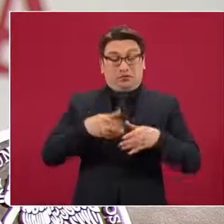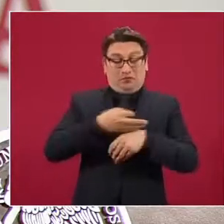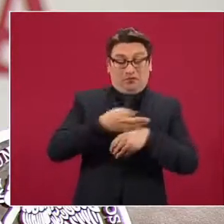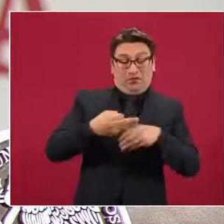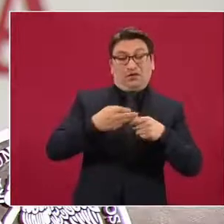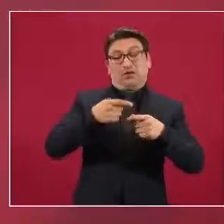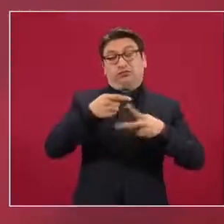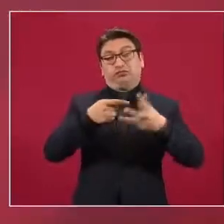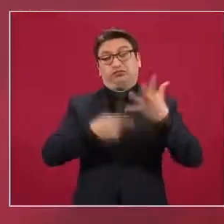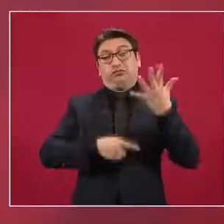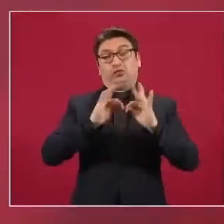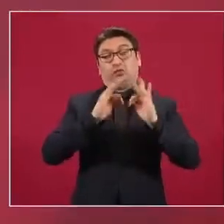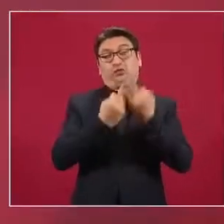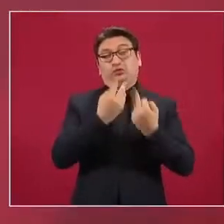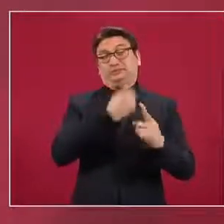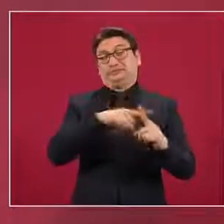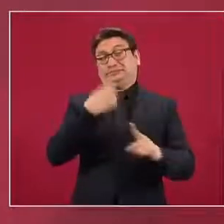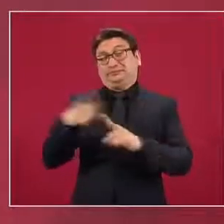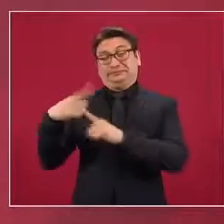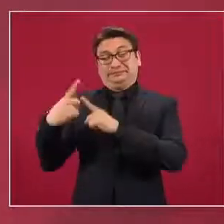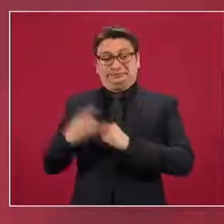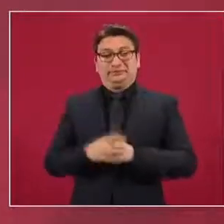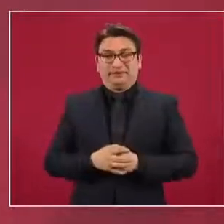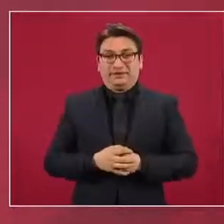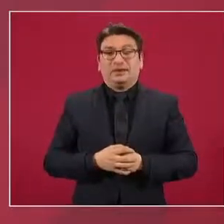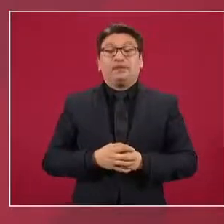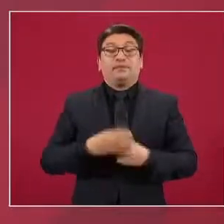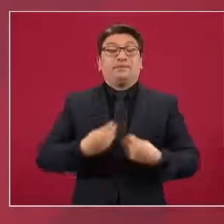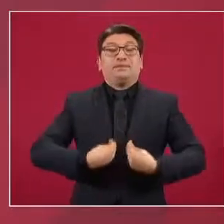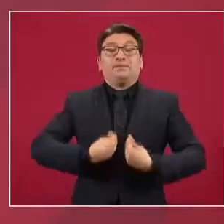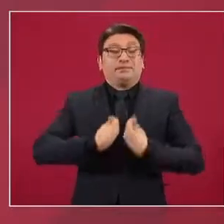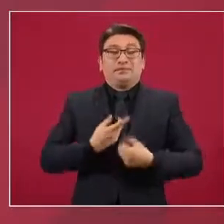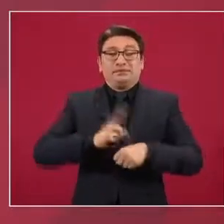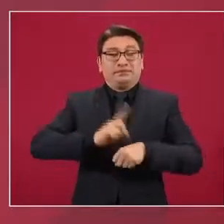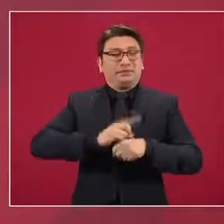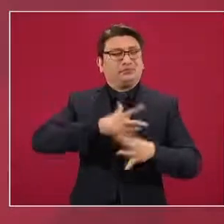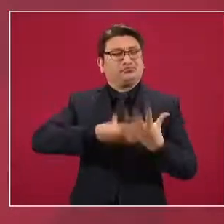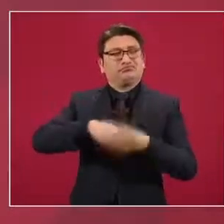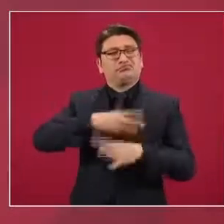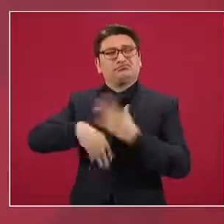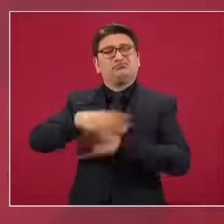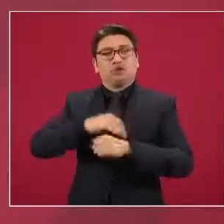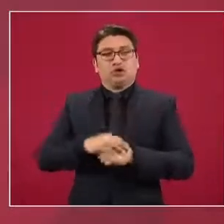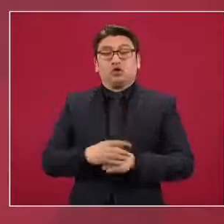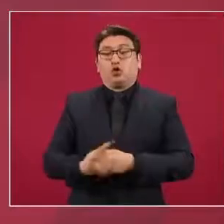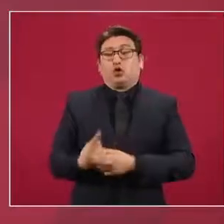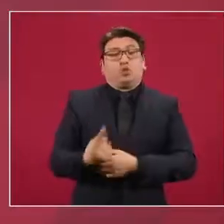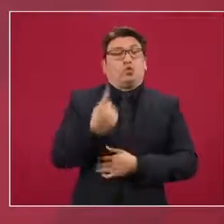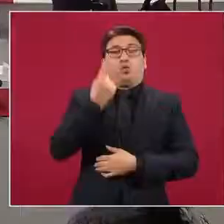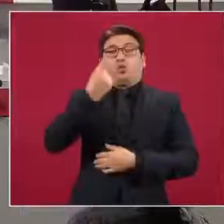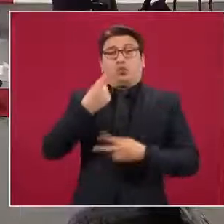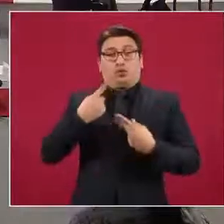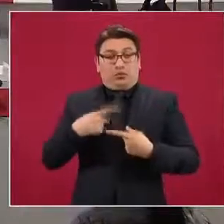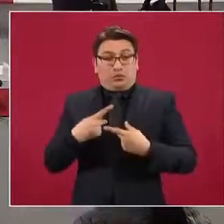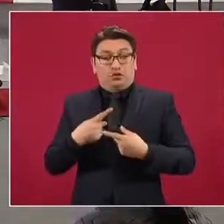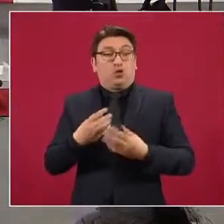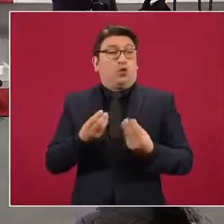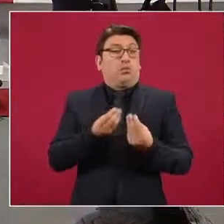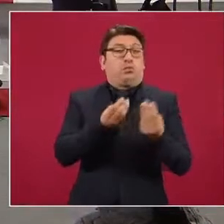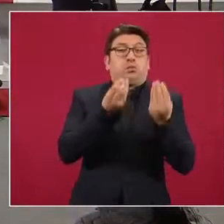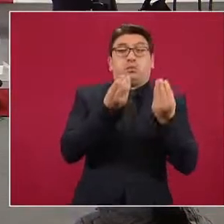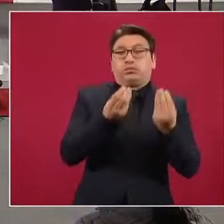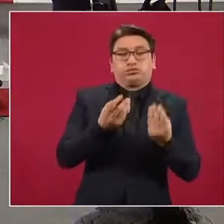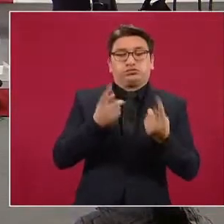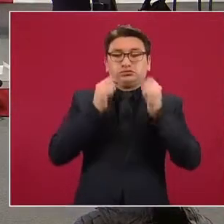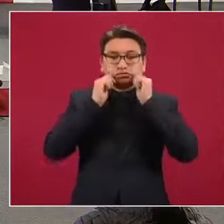único. En este ámbito de convivencia y vida cotidiana puede caber una sola persona o muchas, individuos